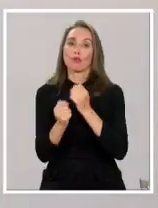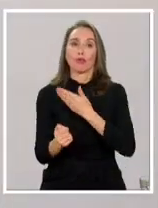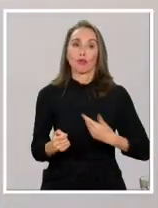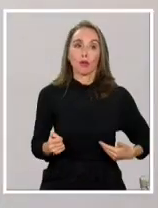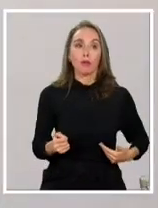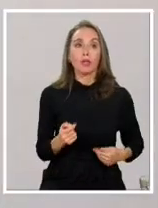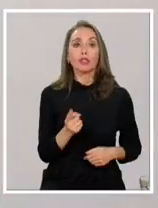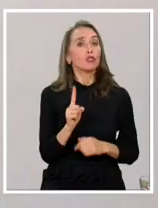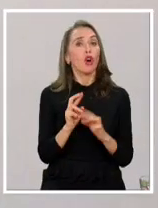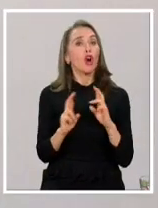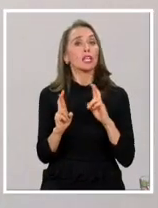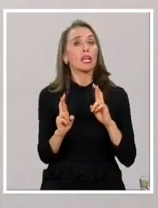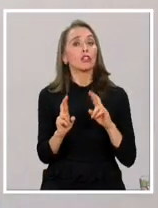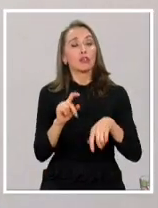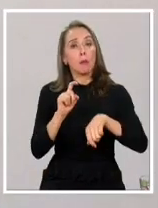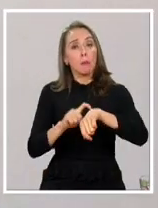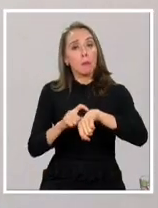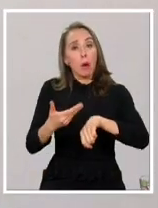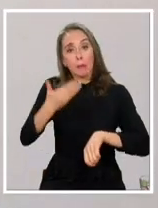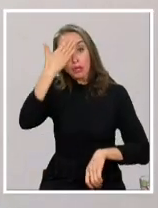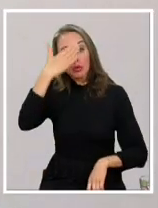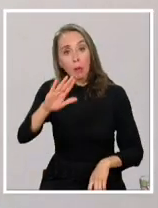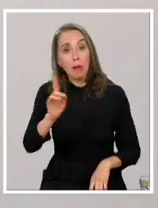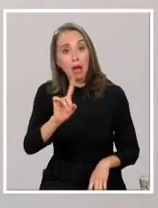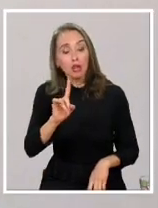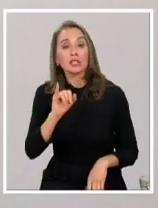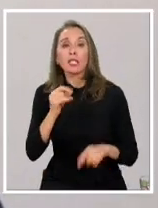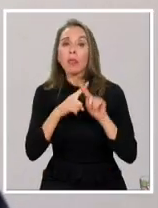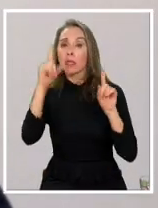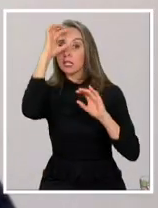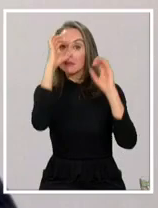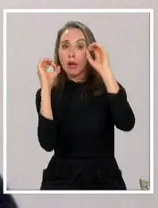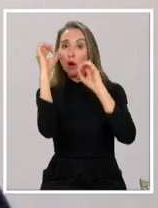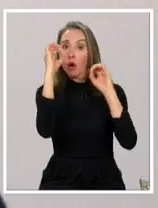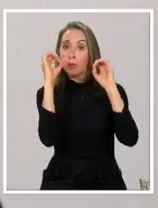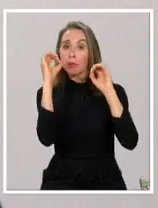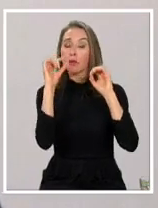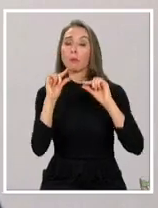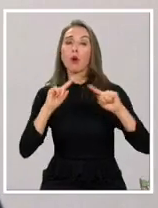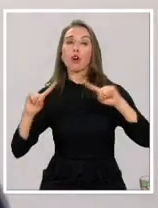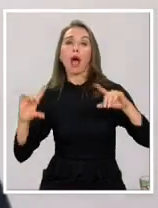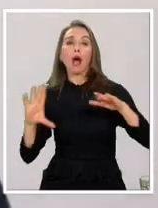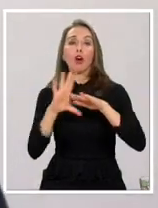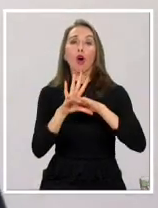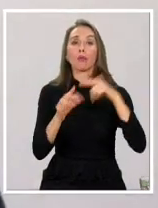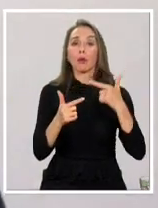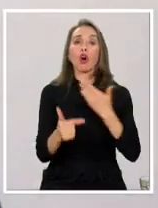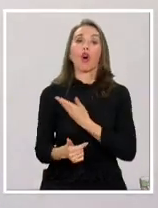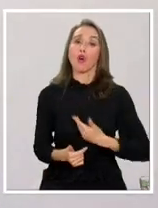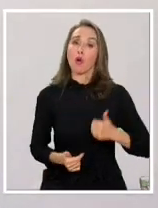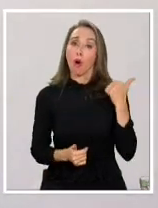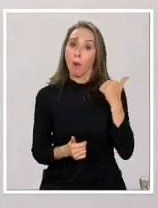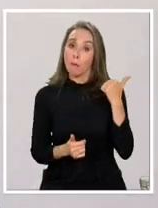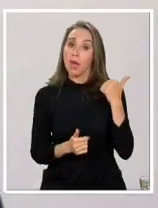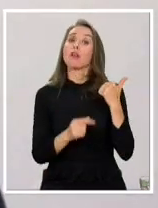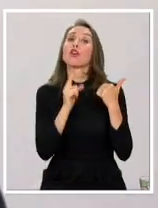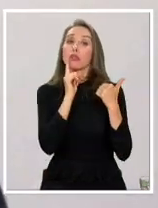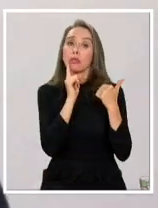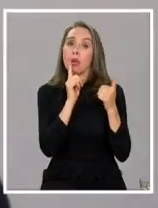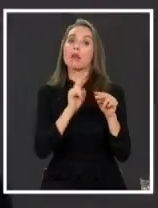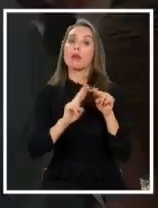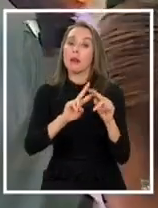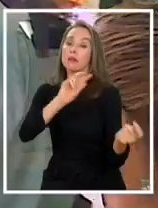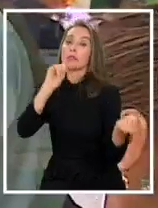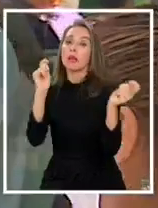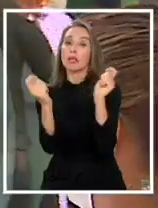relaciono con un momento malo. Efectivamente hemos tenido ciertas discrepancias y poca coordinación política. El gobierno tiene que generar